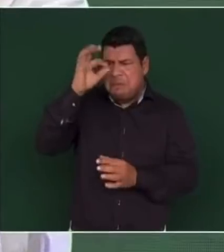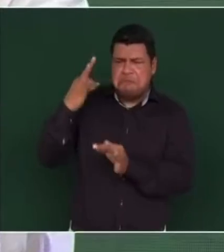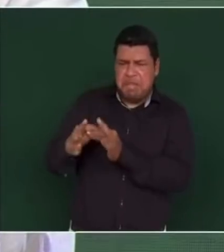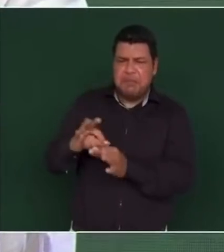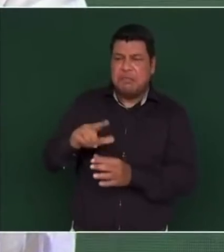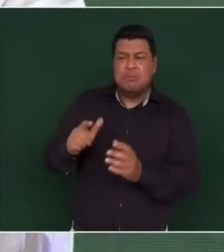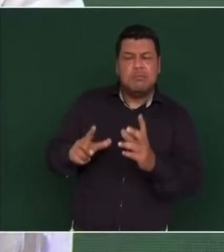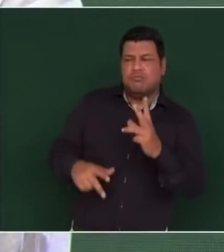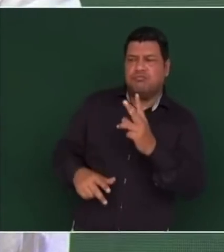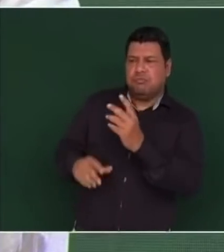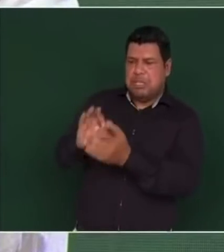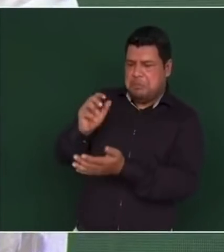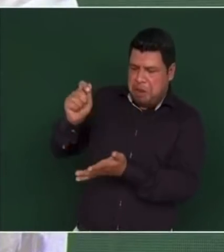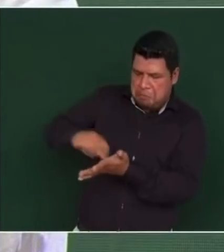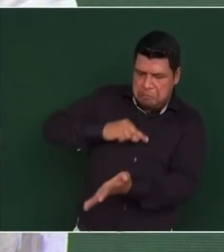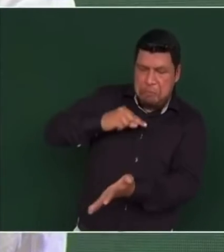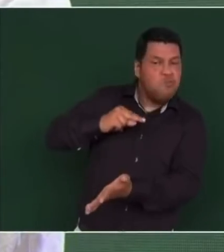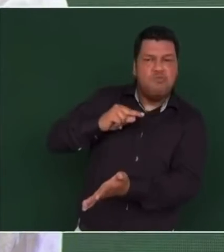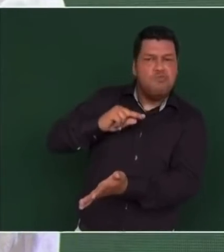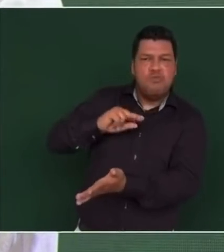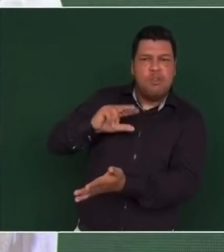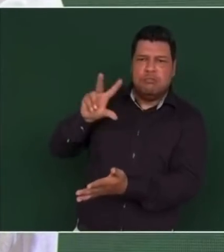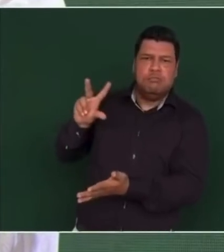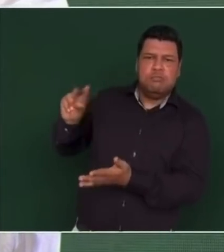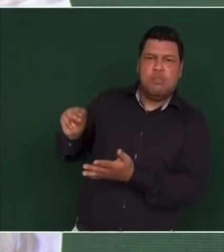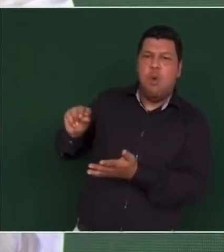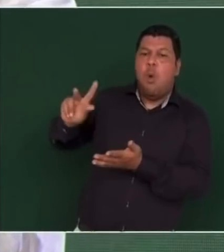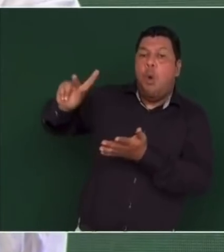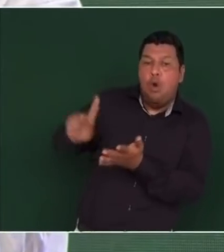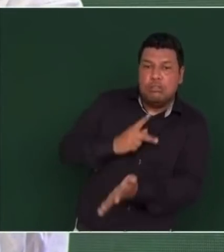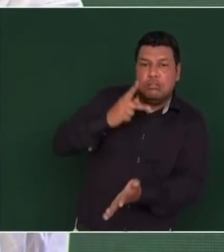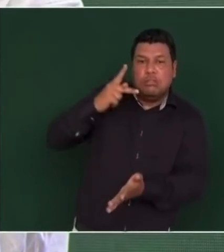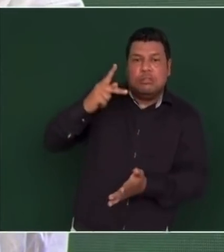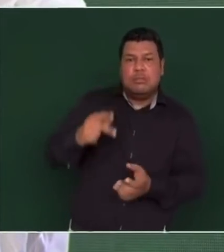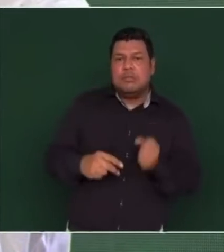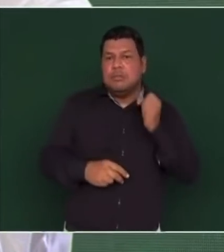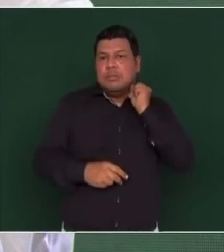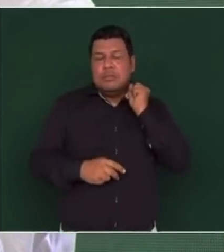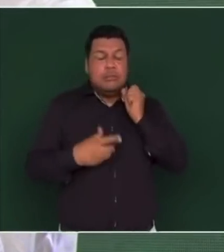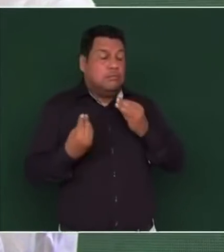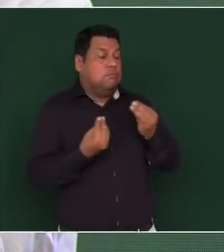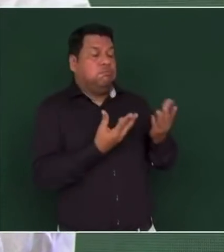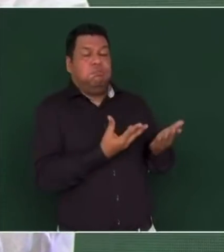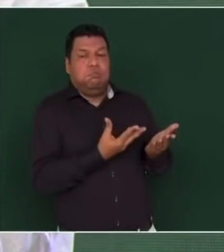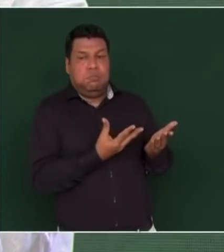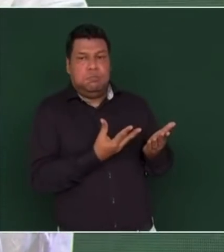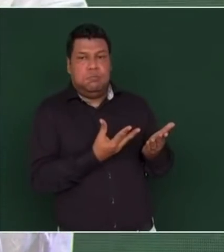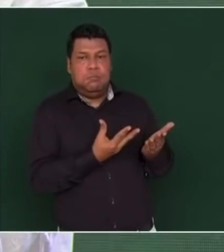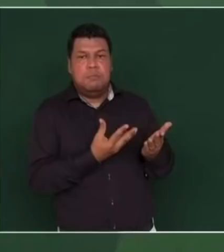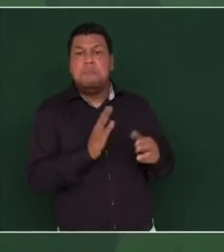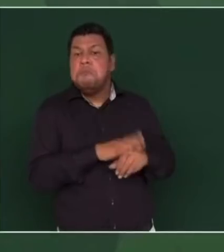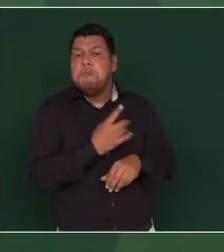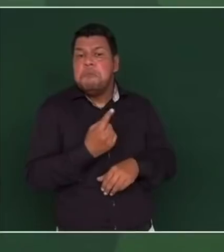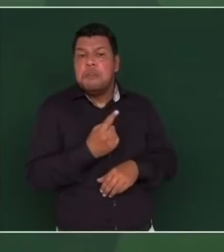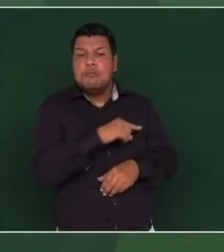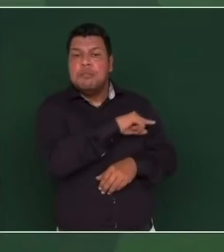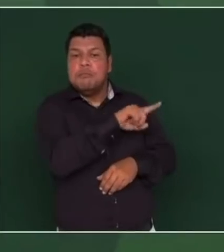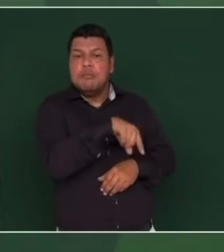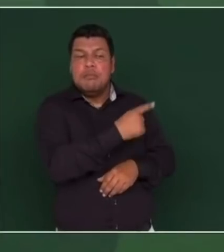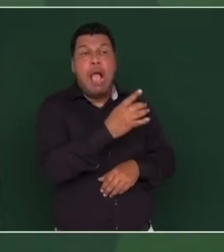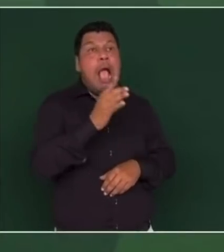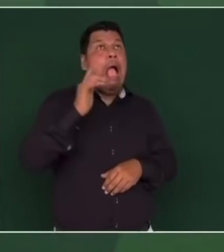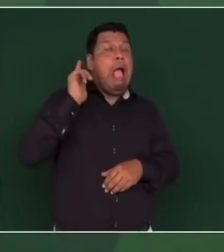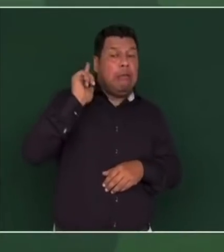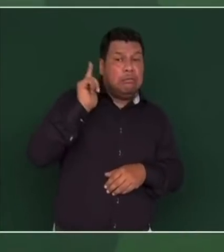rechazó. Se regresa al Senado. Ojalá y los